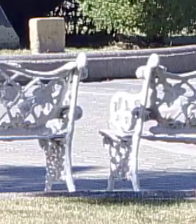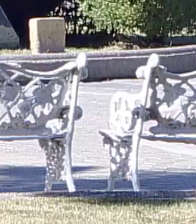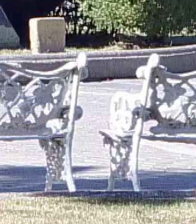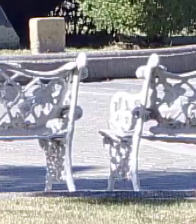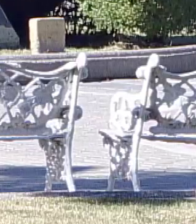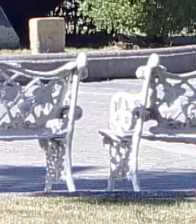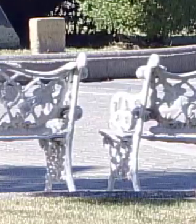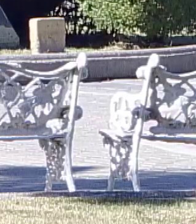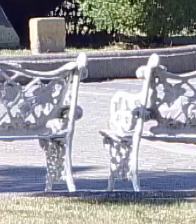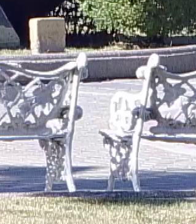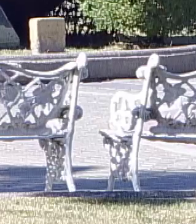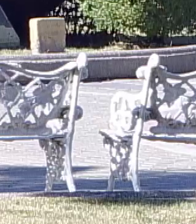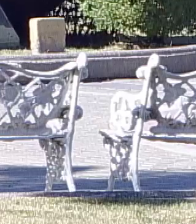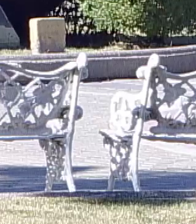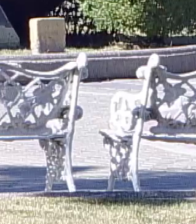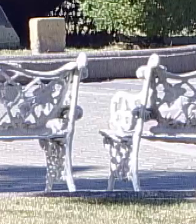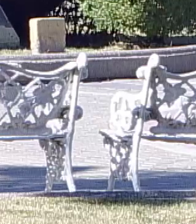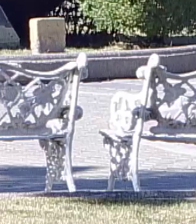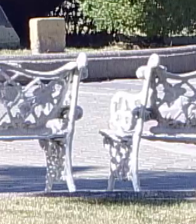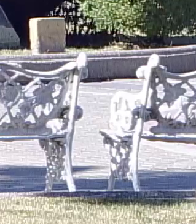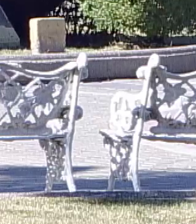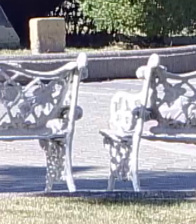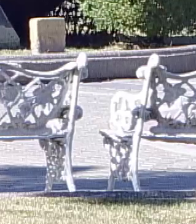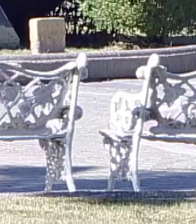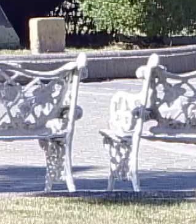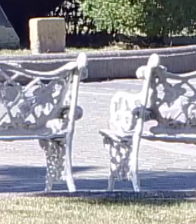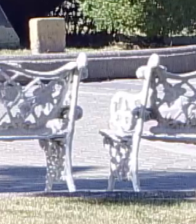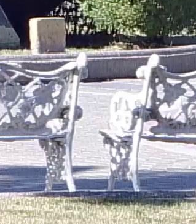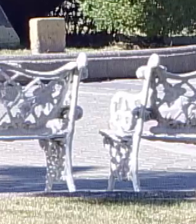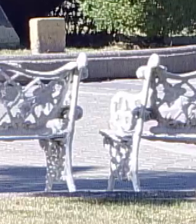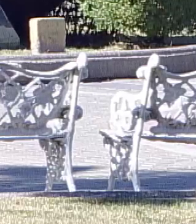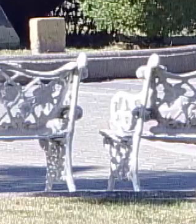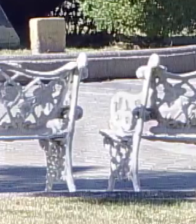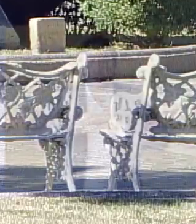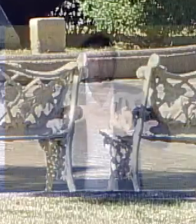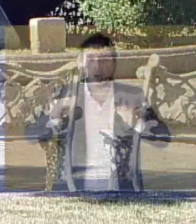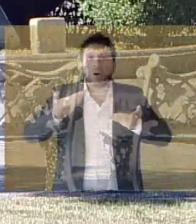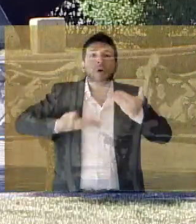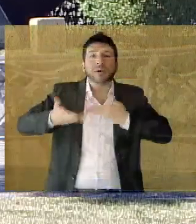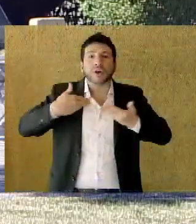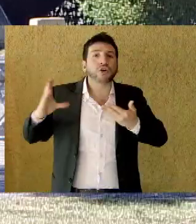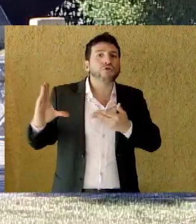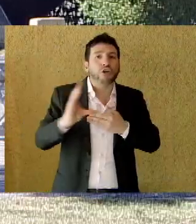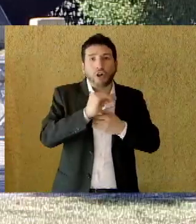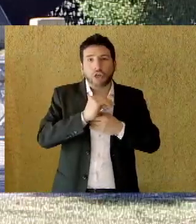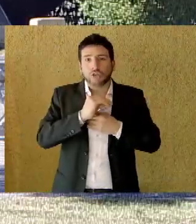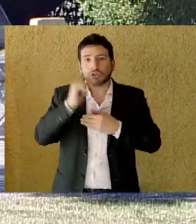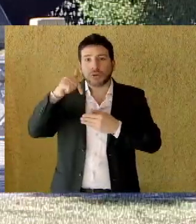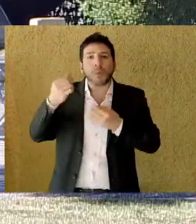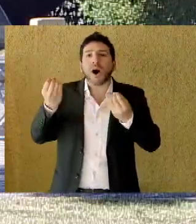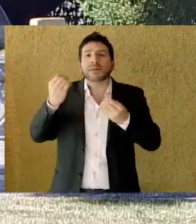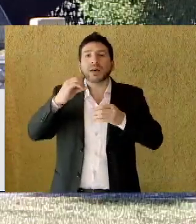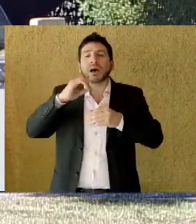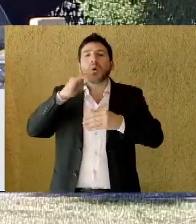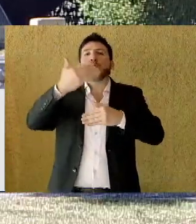sembrando, ¿no?, el talento que hay aquí en la provincia de Mendoza, y en esta oportunidad compartiendo con todos los mendocinos cómo hacen, ¿no?, en esta cuarentena